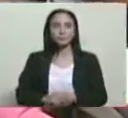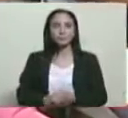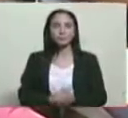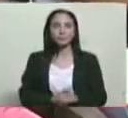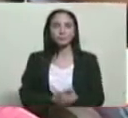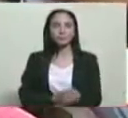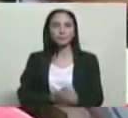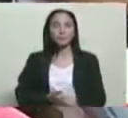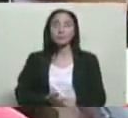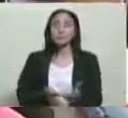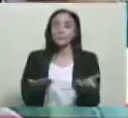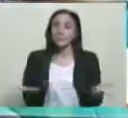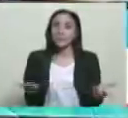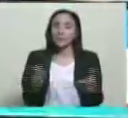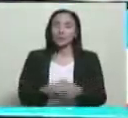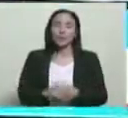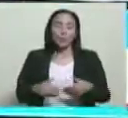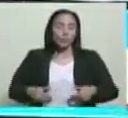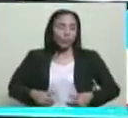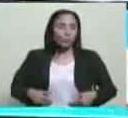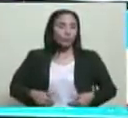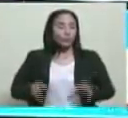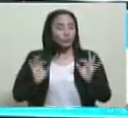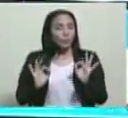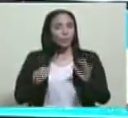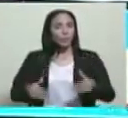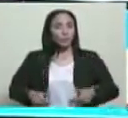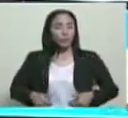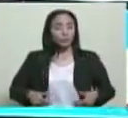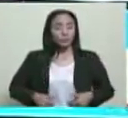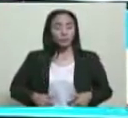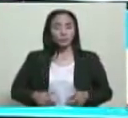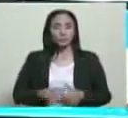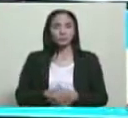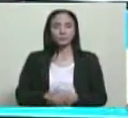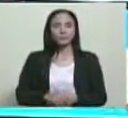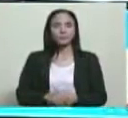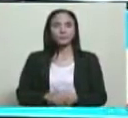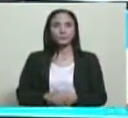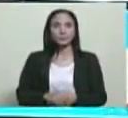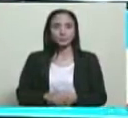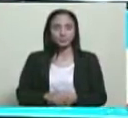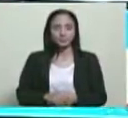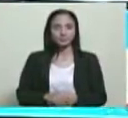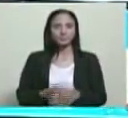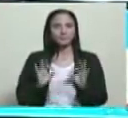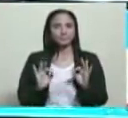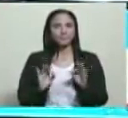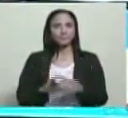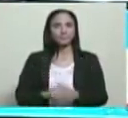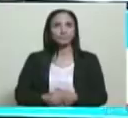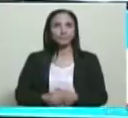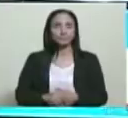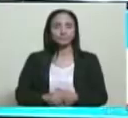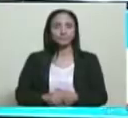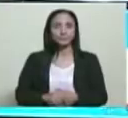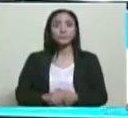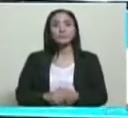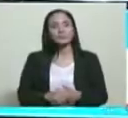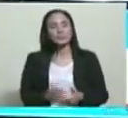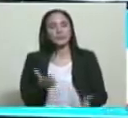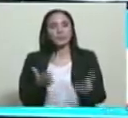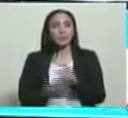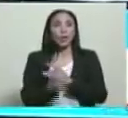Ahora, eso significa un esfuerzo impresionante, inmenso, gigantesco. Que vele la